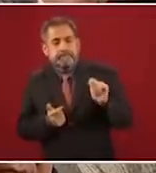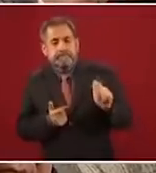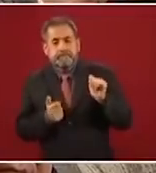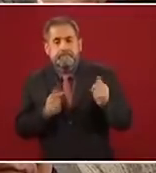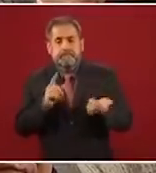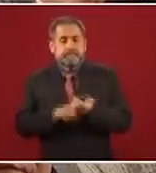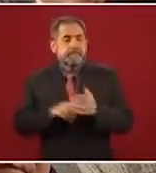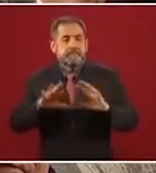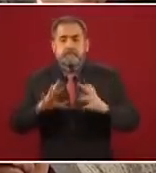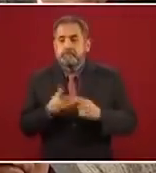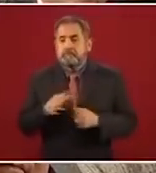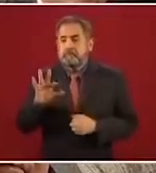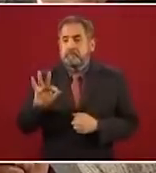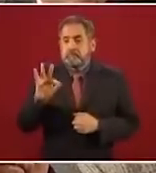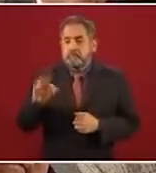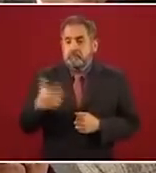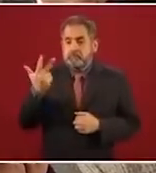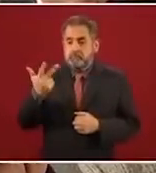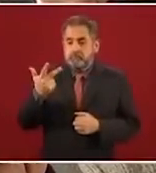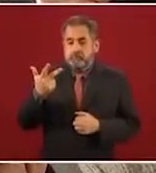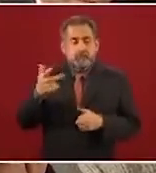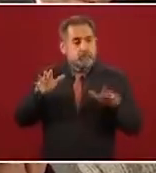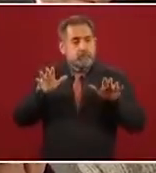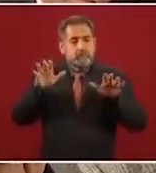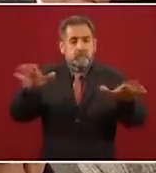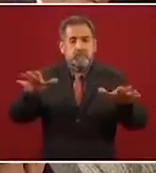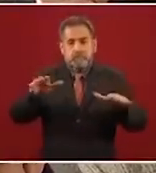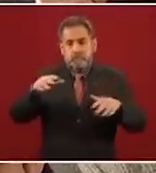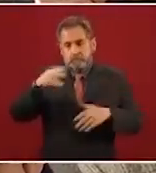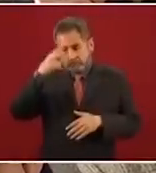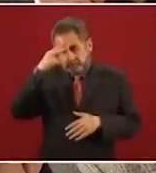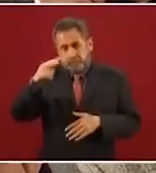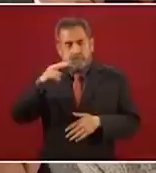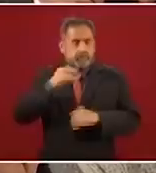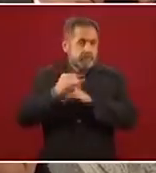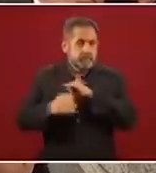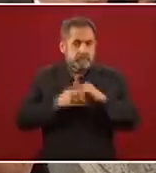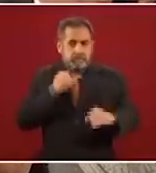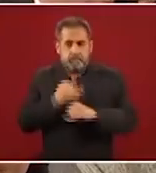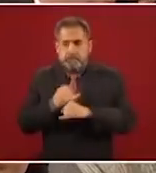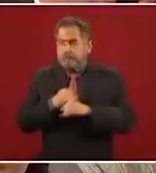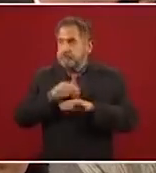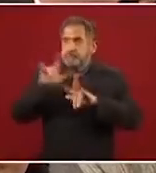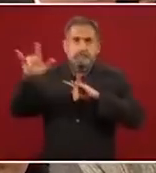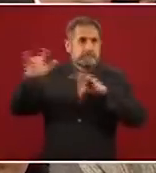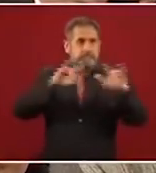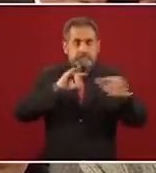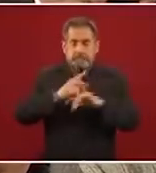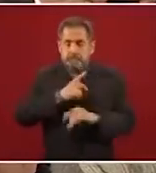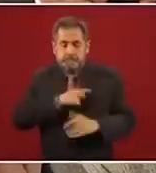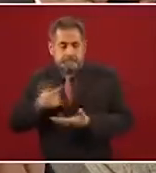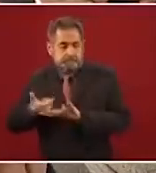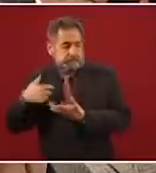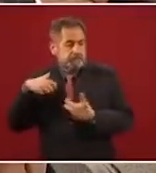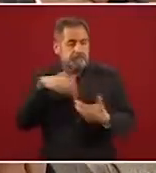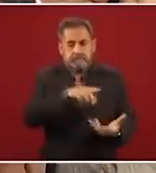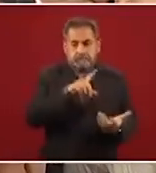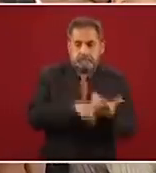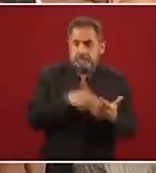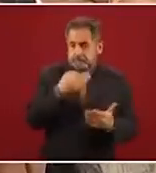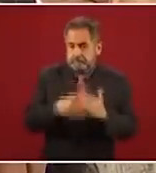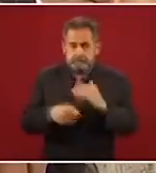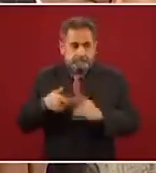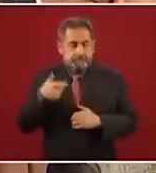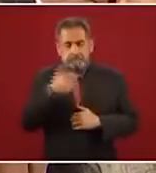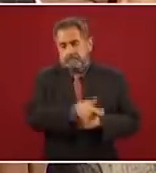las 48 líneas aéreas mexicanas e internacionales que están volando aquí en